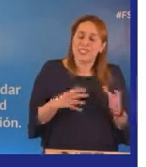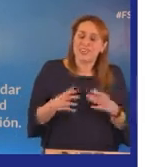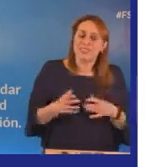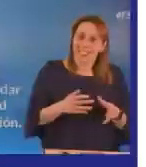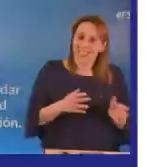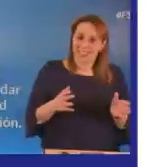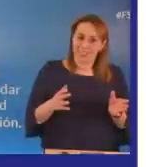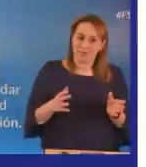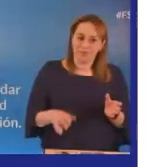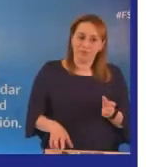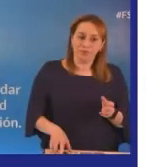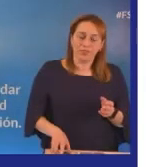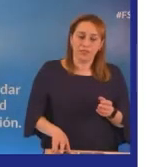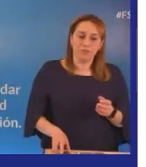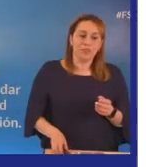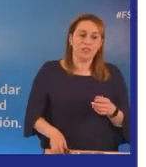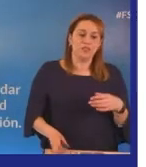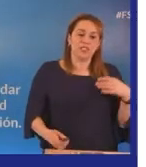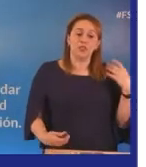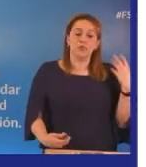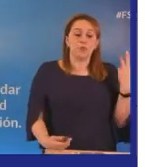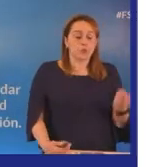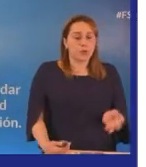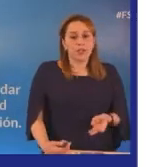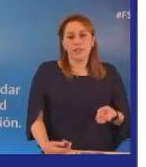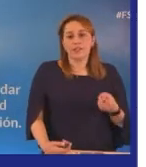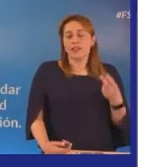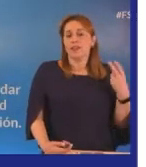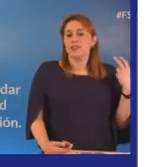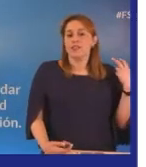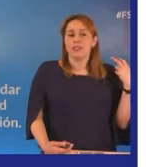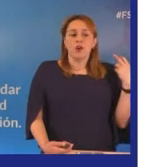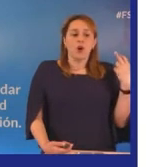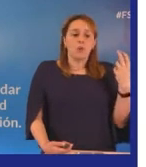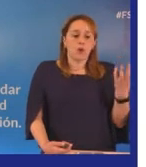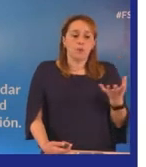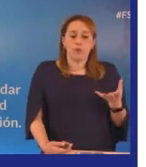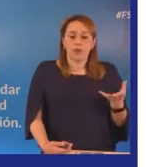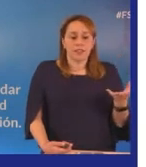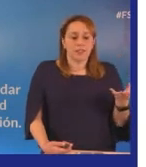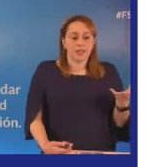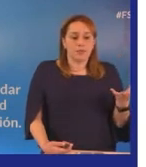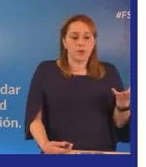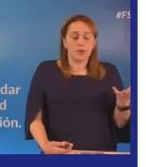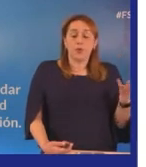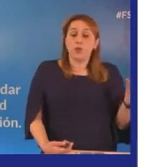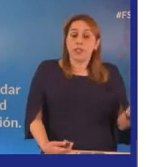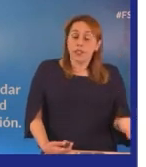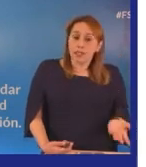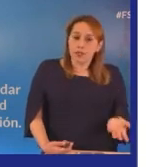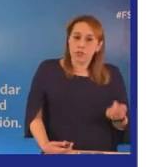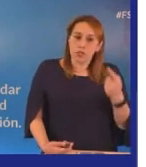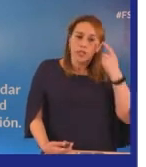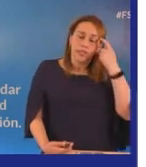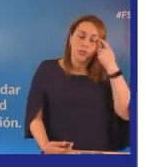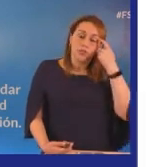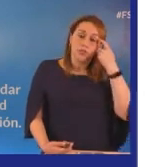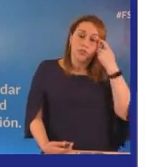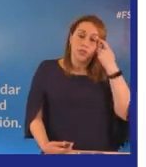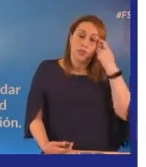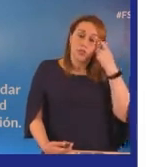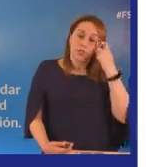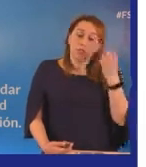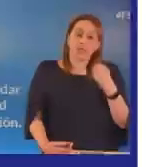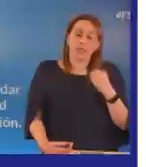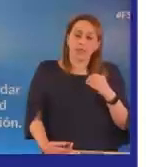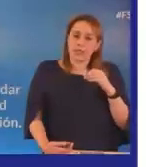muy agradable en casa, ¿sí? Entonces los podemos poner irritables o pueden ponerse de pronto muy inquietos. Entonces,